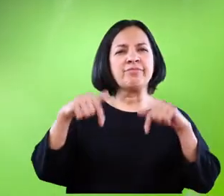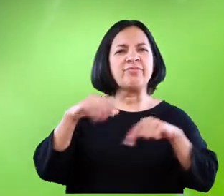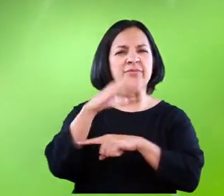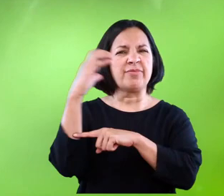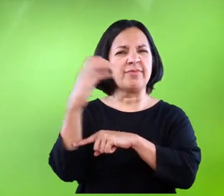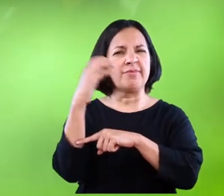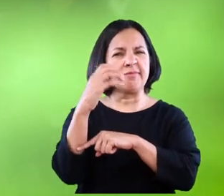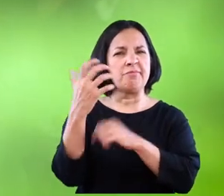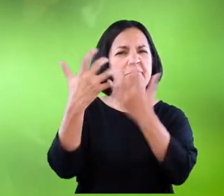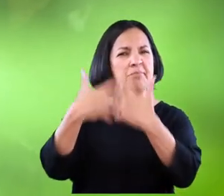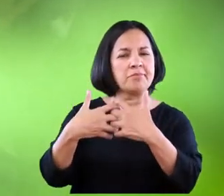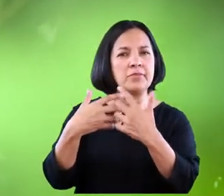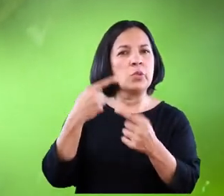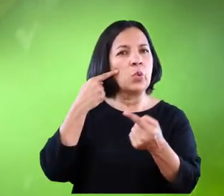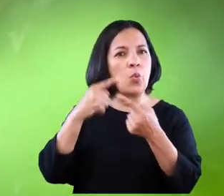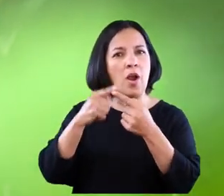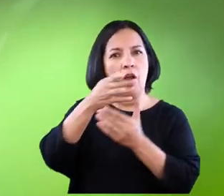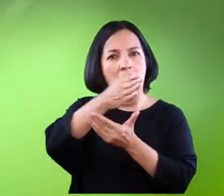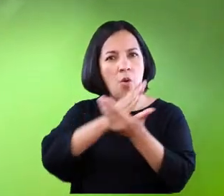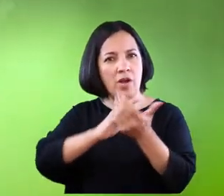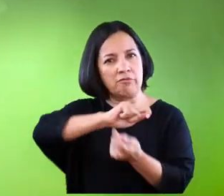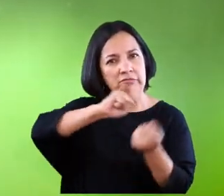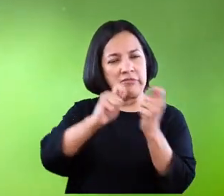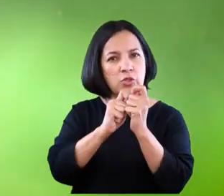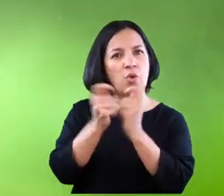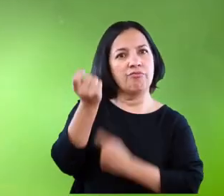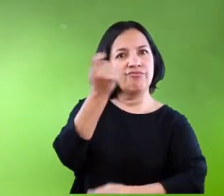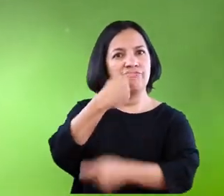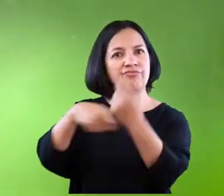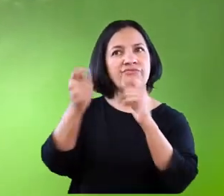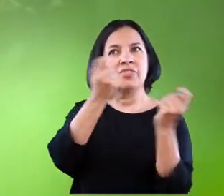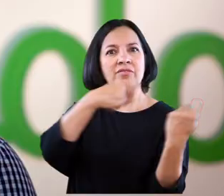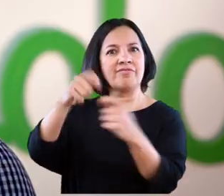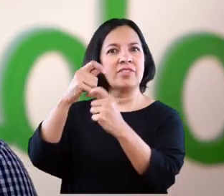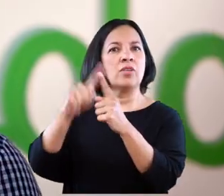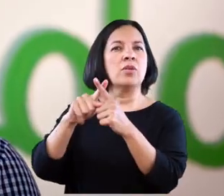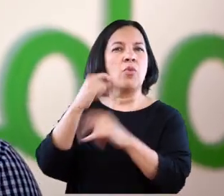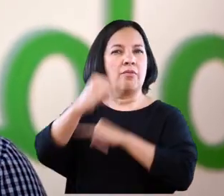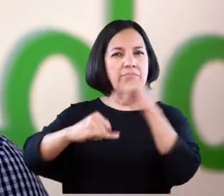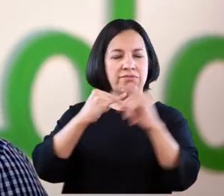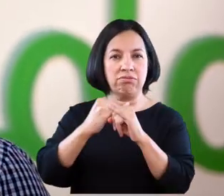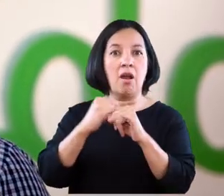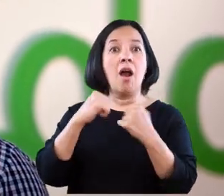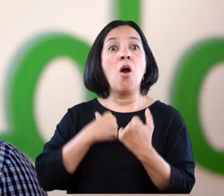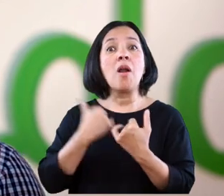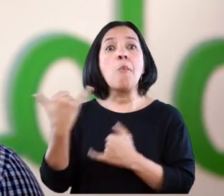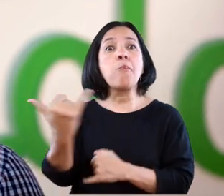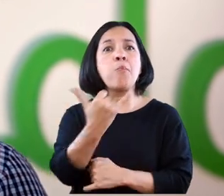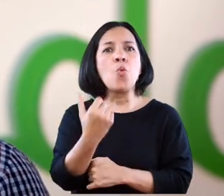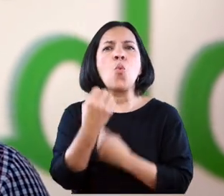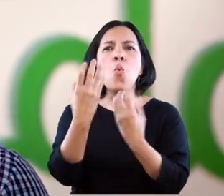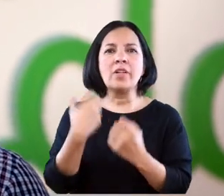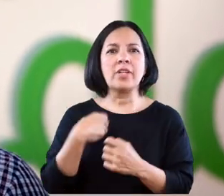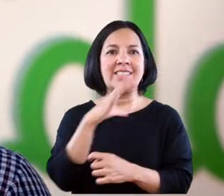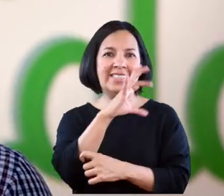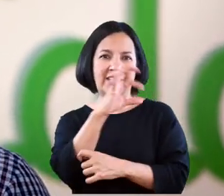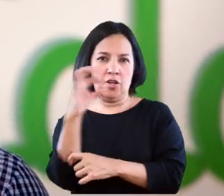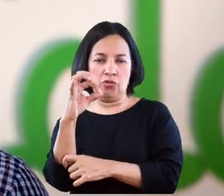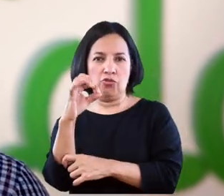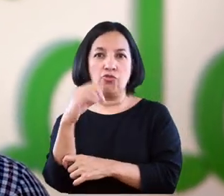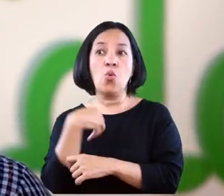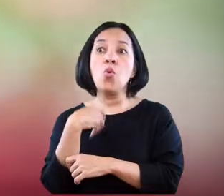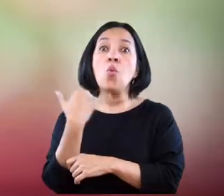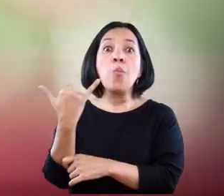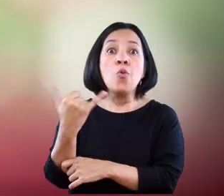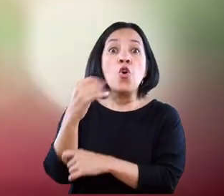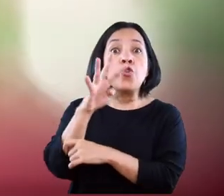Fresh Colombia es una empresa dedicada a la transformación de aguacate, todo para el mercado de exportación. Actualmente contamos con 500 empleados, de los